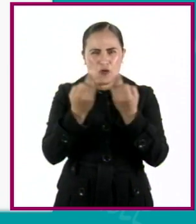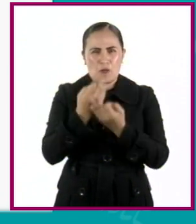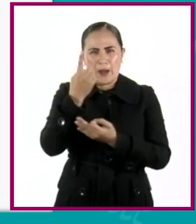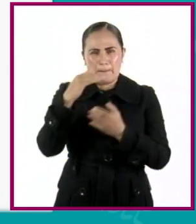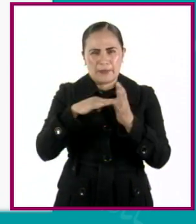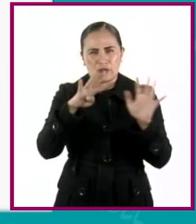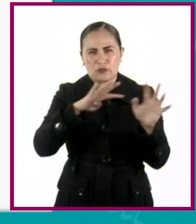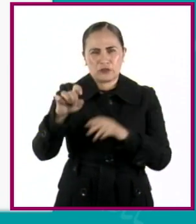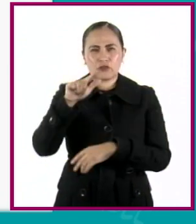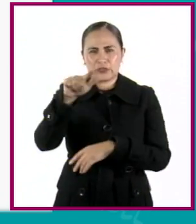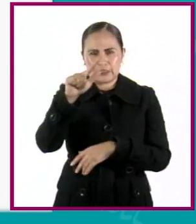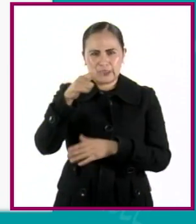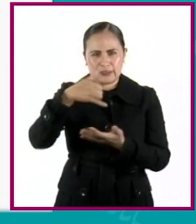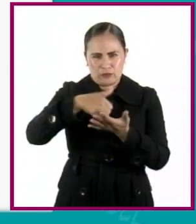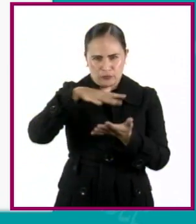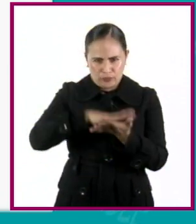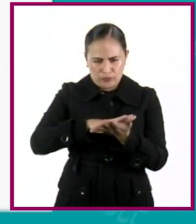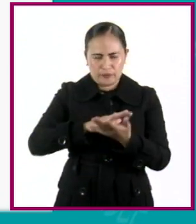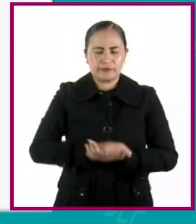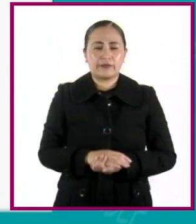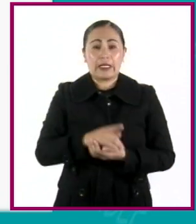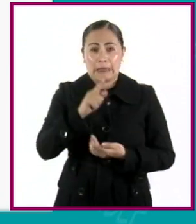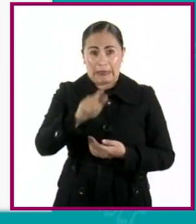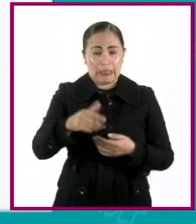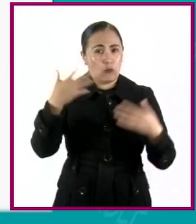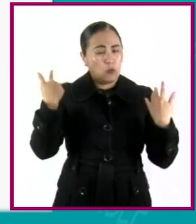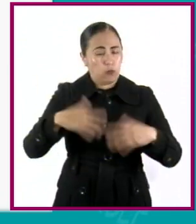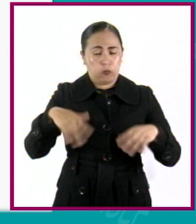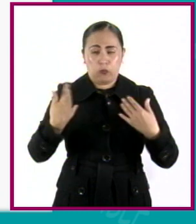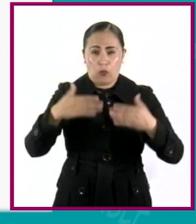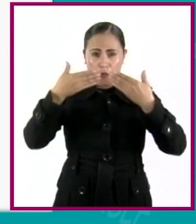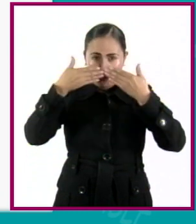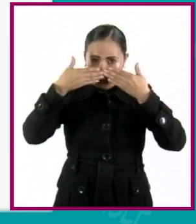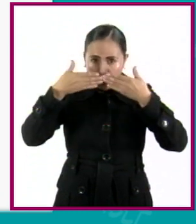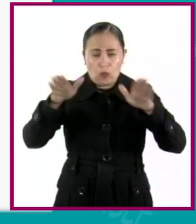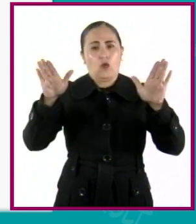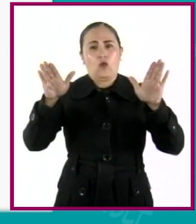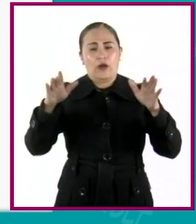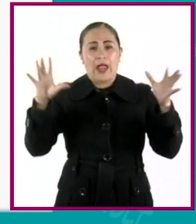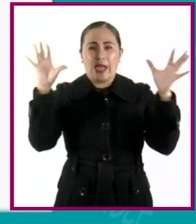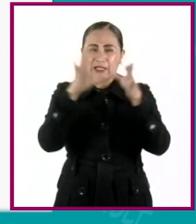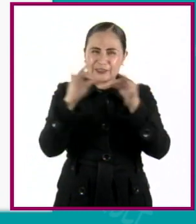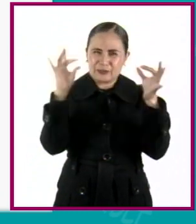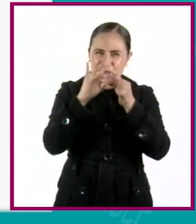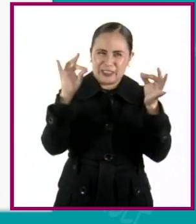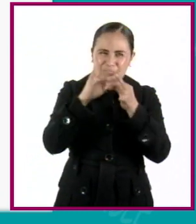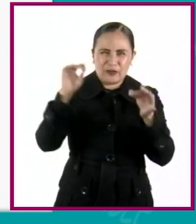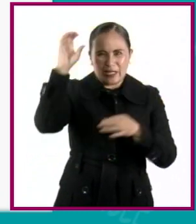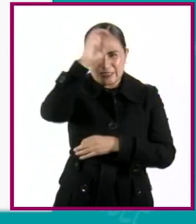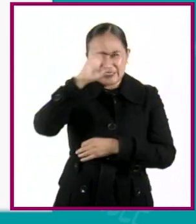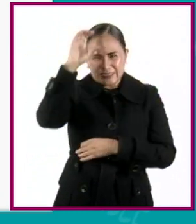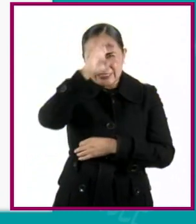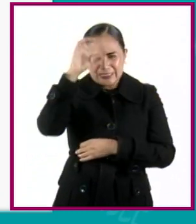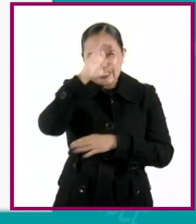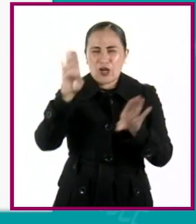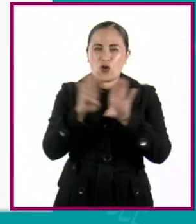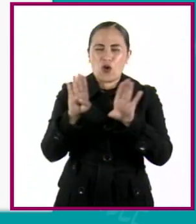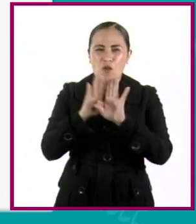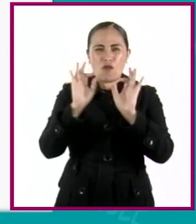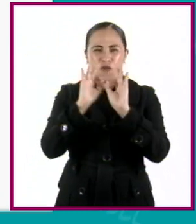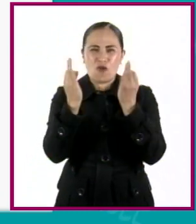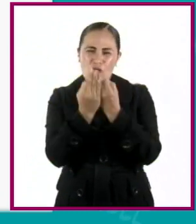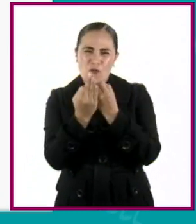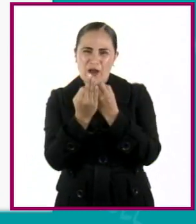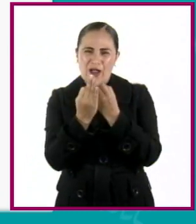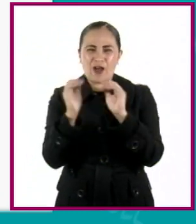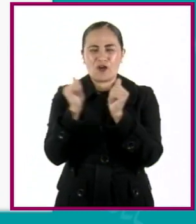1917. Y bueno, abrió un camino muy importante a la explicación científica de la morfogénesis, el